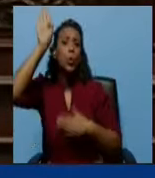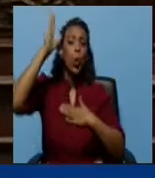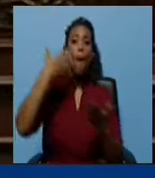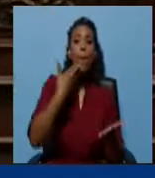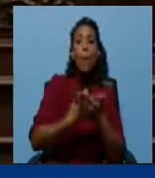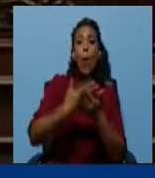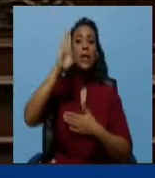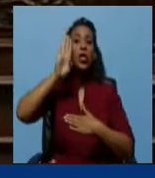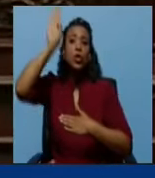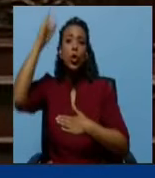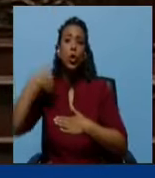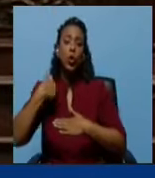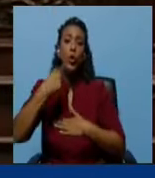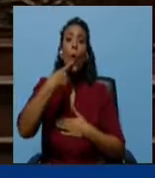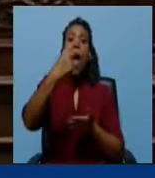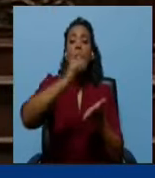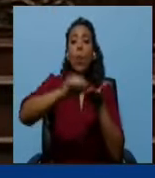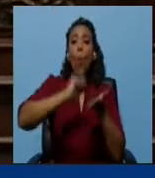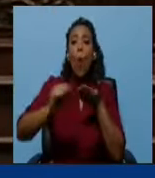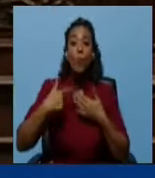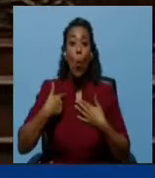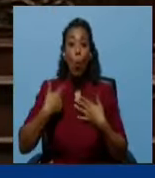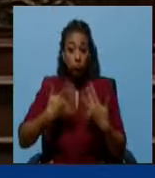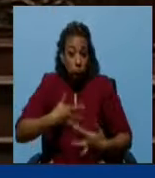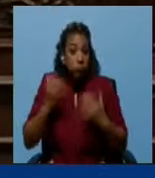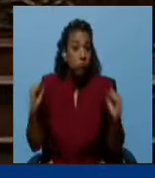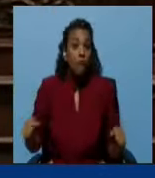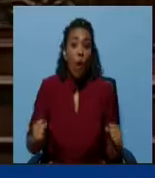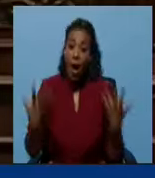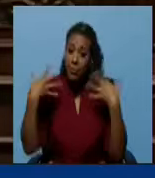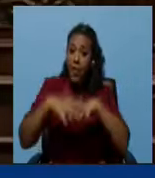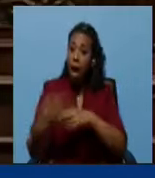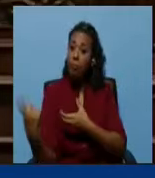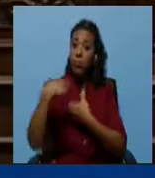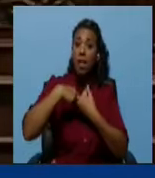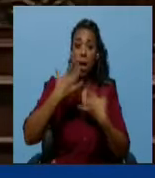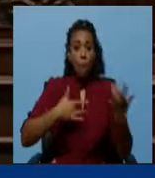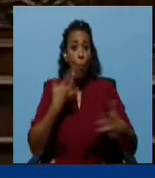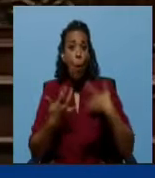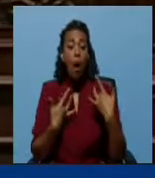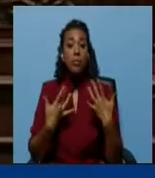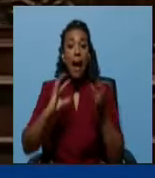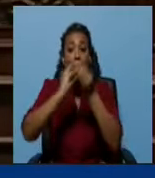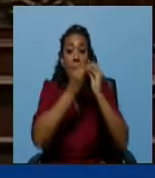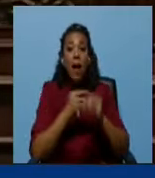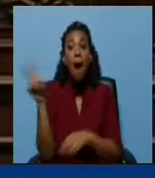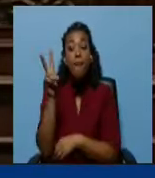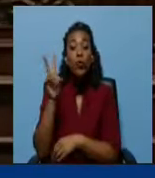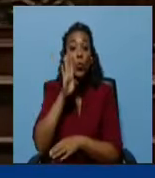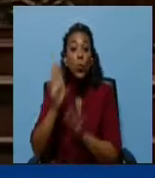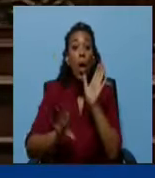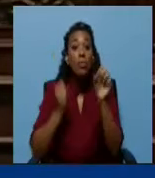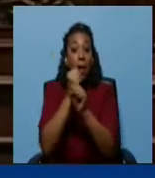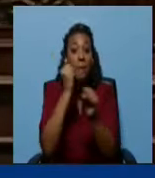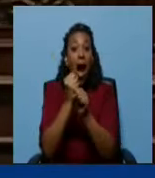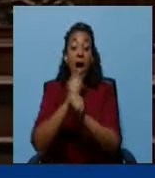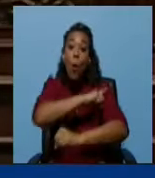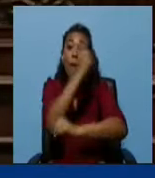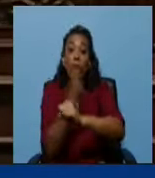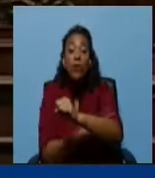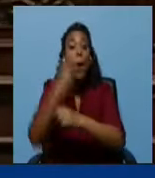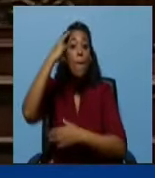proponer, de ser útil integralmente. Y todas las